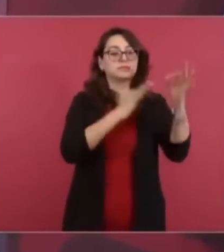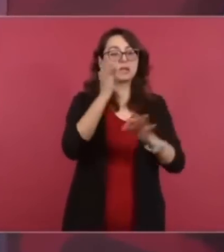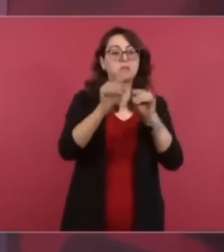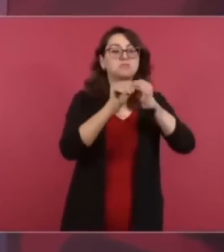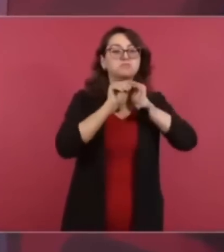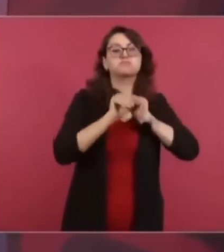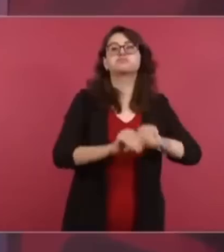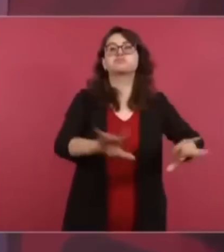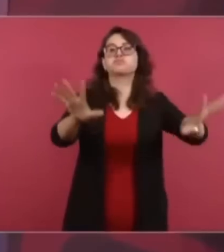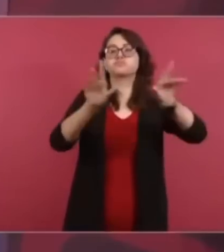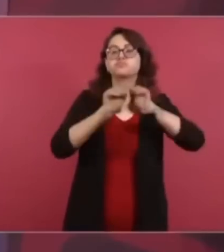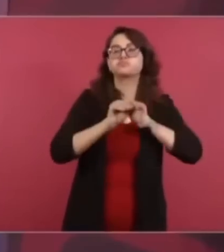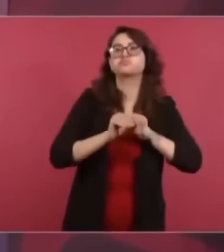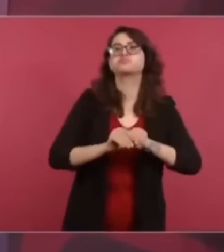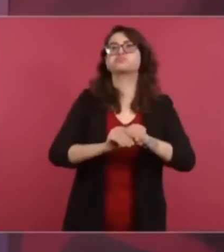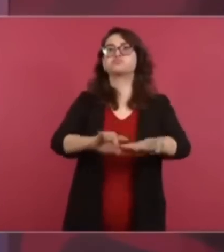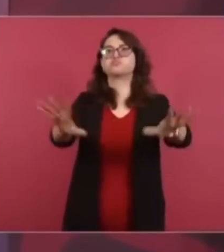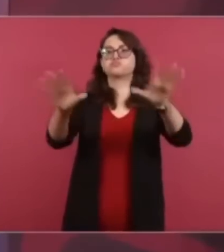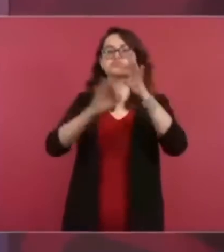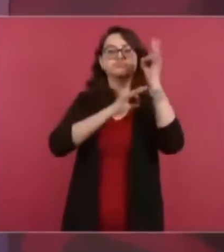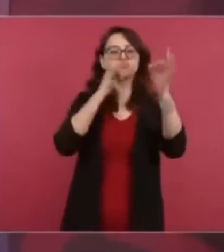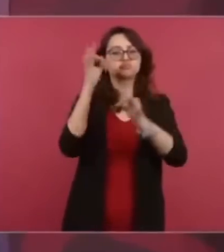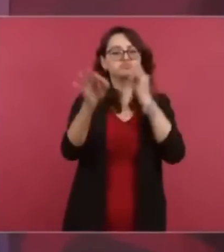en la televisión,